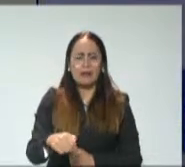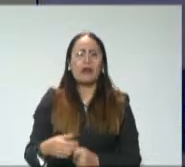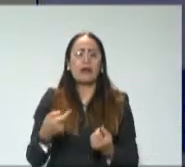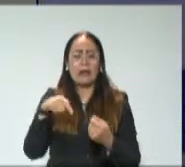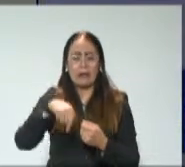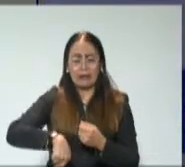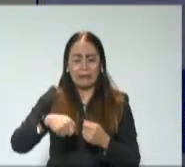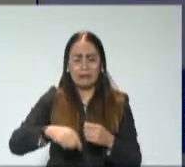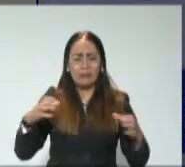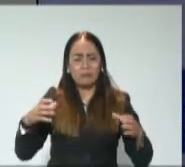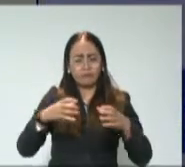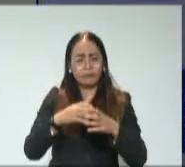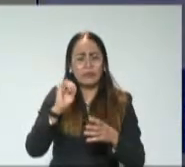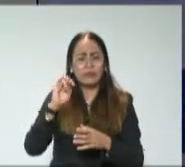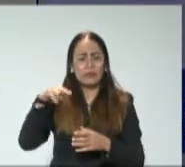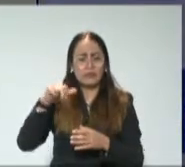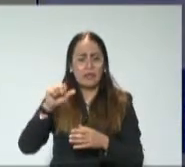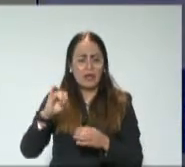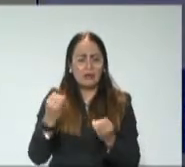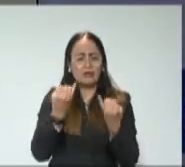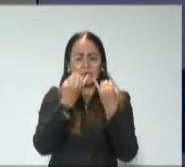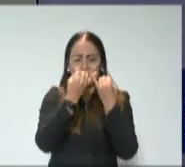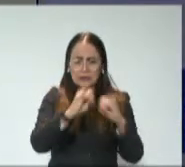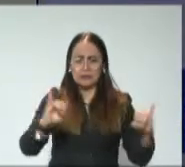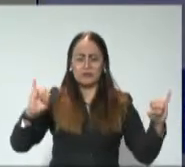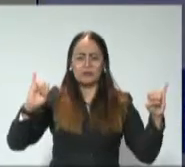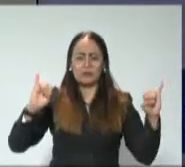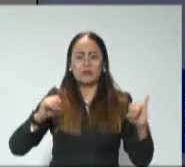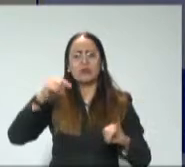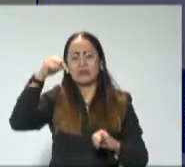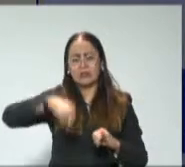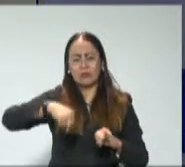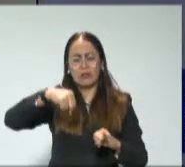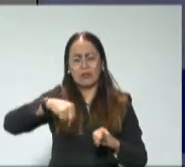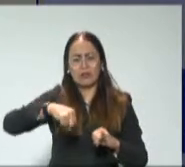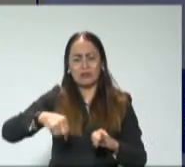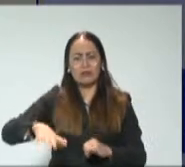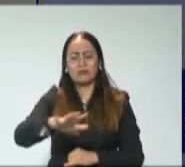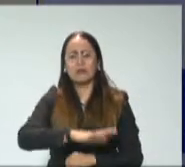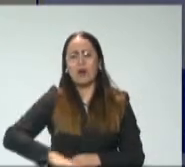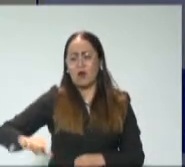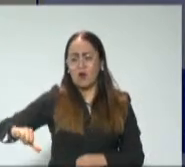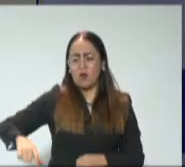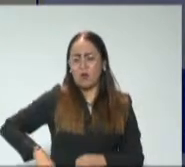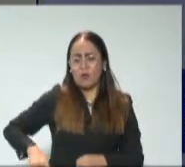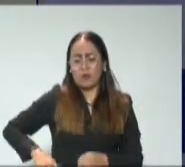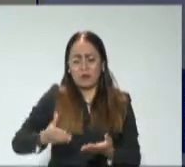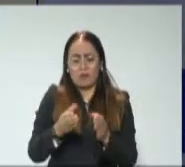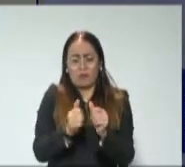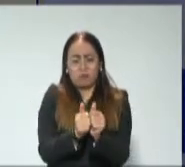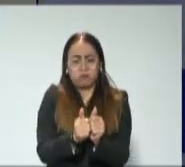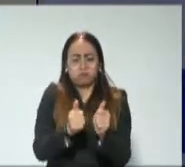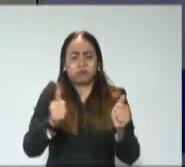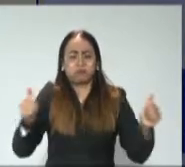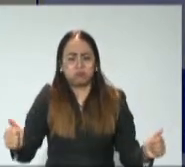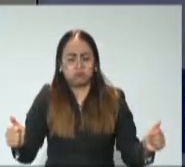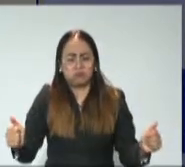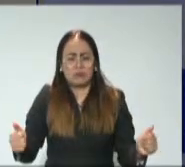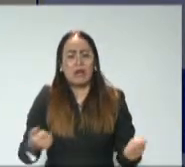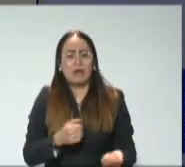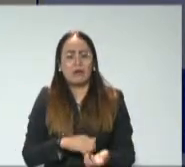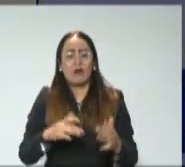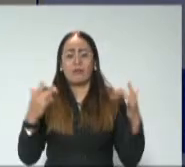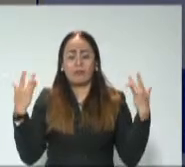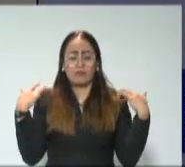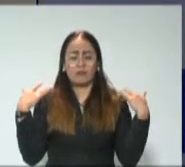autonomía la independencia y la categoría de esta institución pública neutral a los poderes públicos sin que con